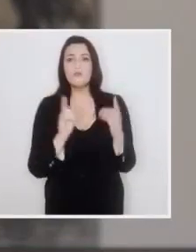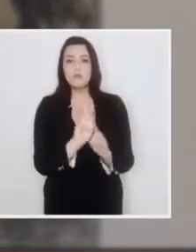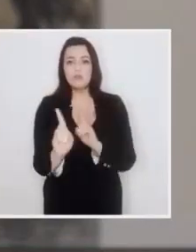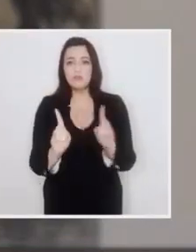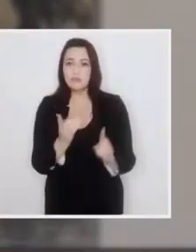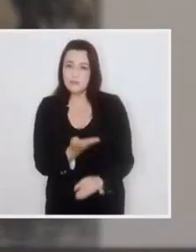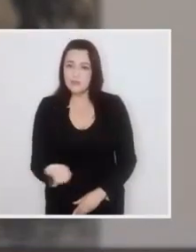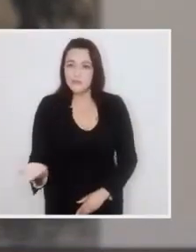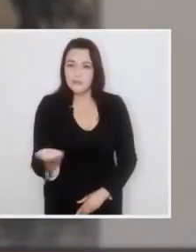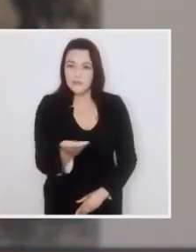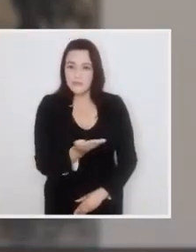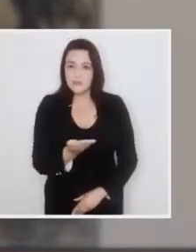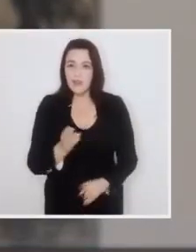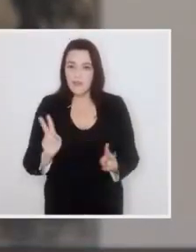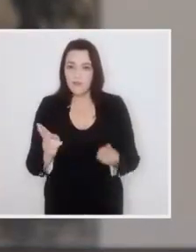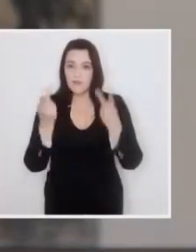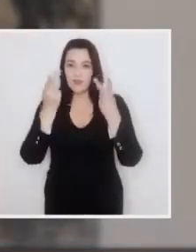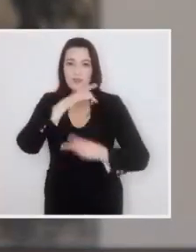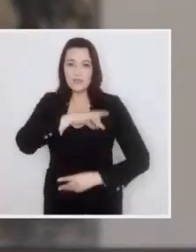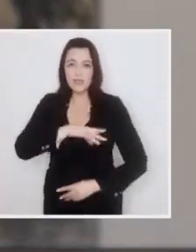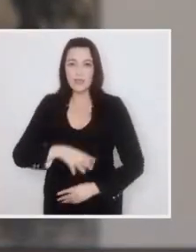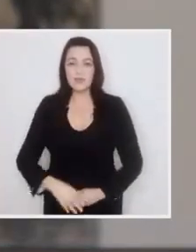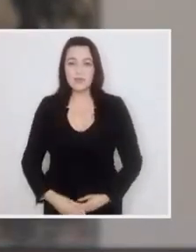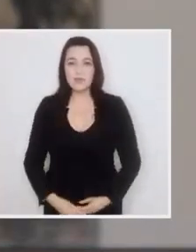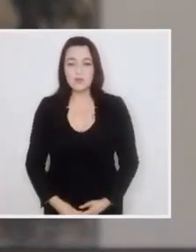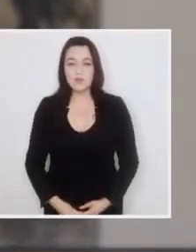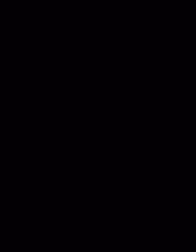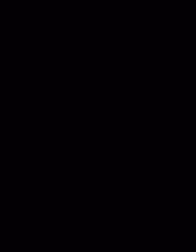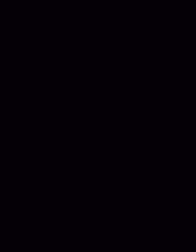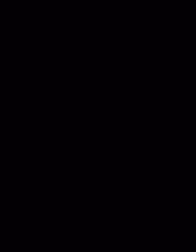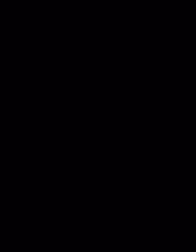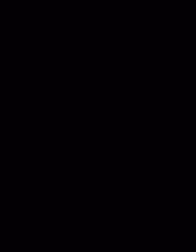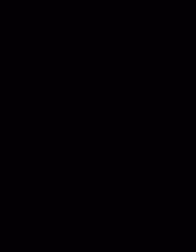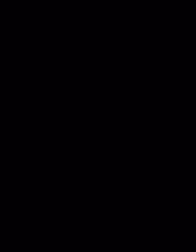cada uno y cada una de ustedes. ¡Viva Chile!